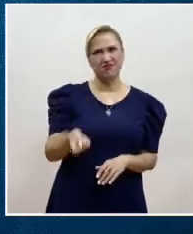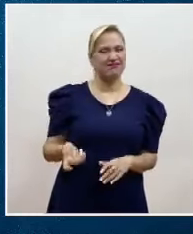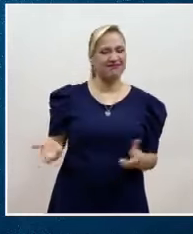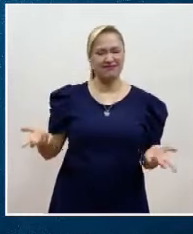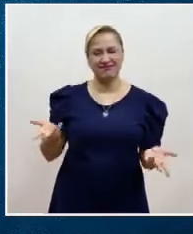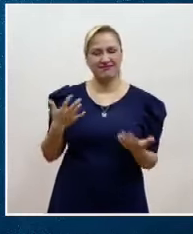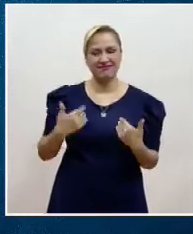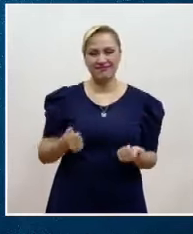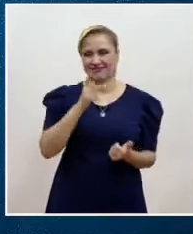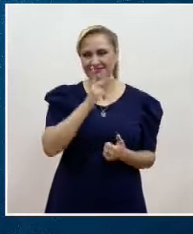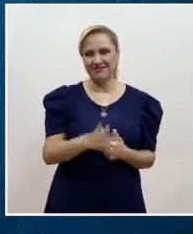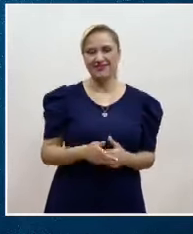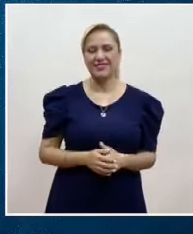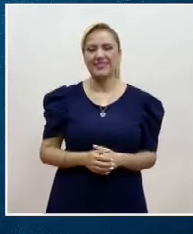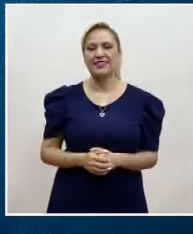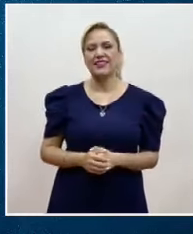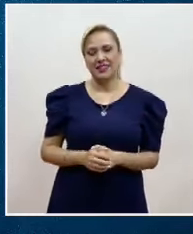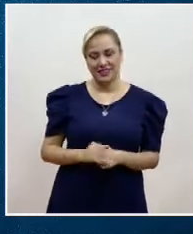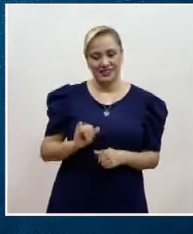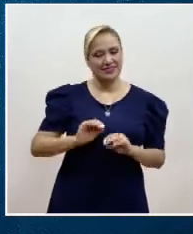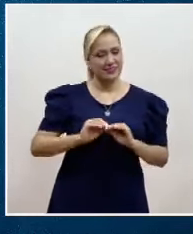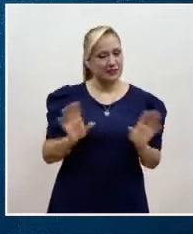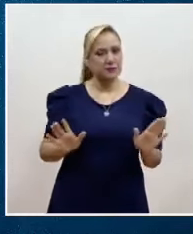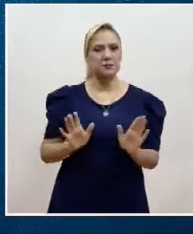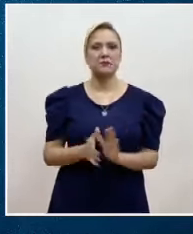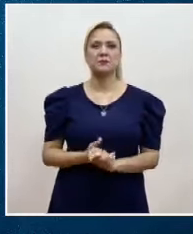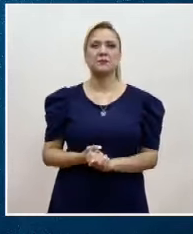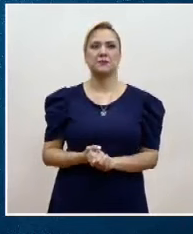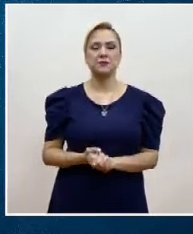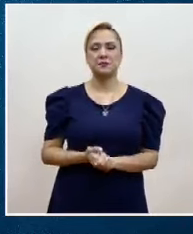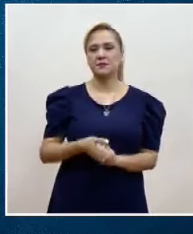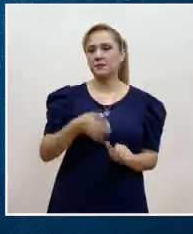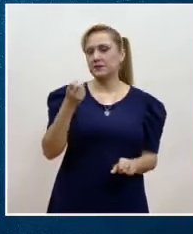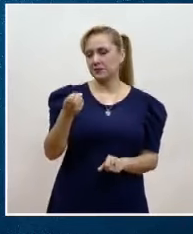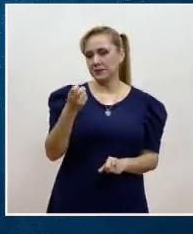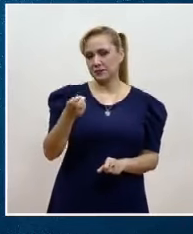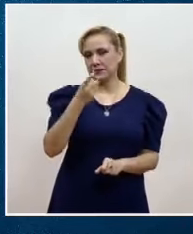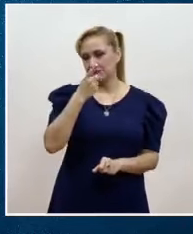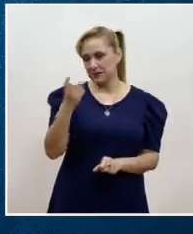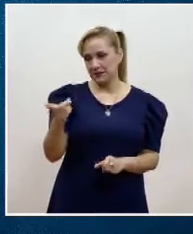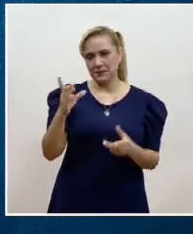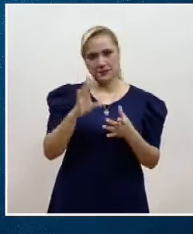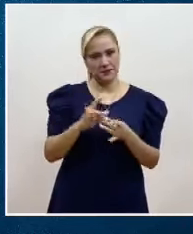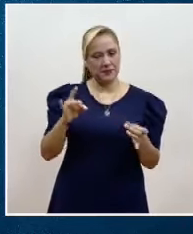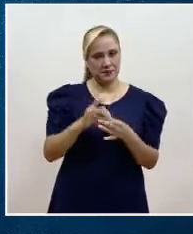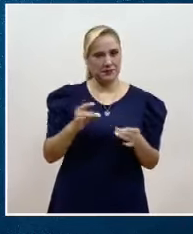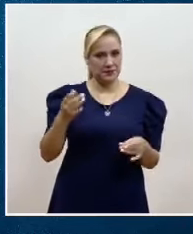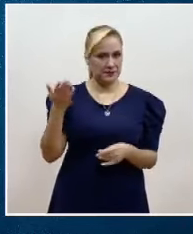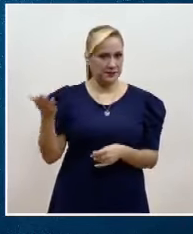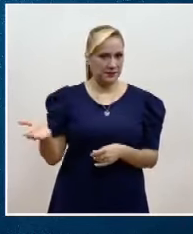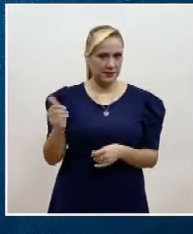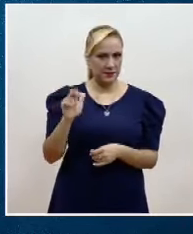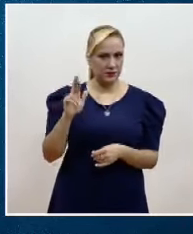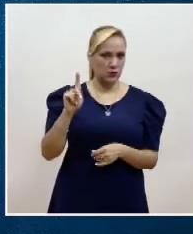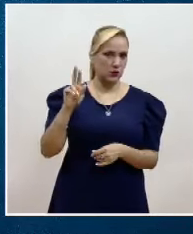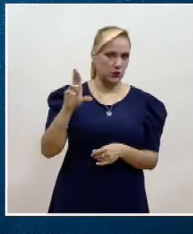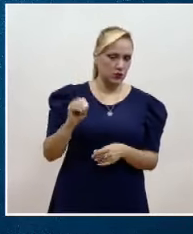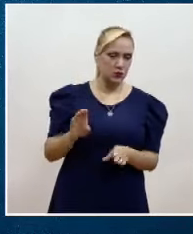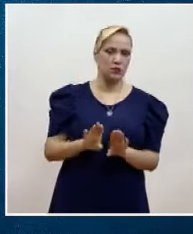significa? Claro, sí, pues creo que justo retomando un poco lo que ya platicaba Arturo, digamos